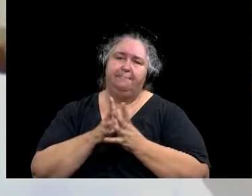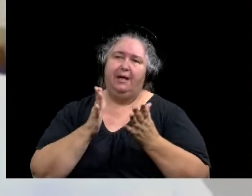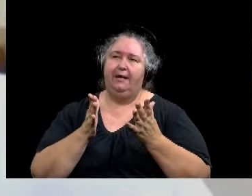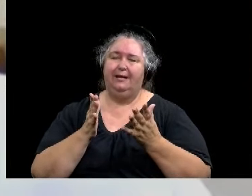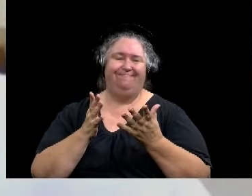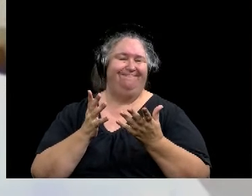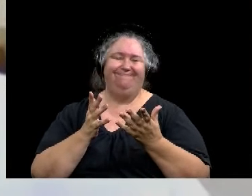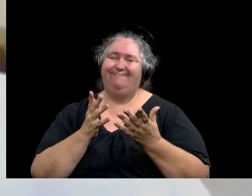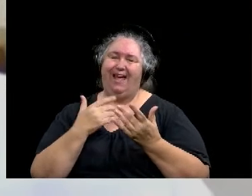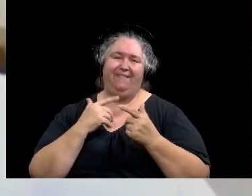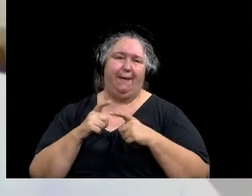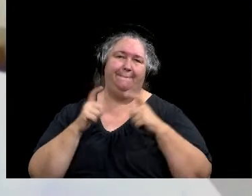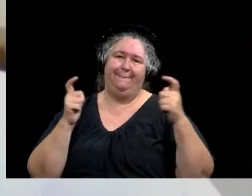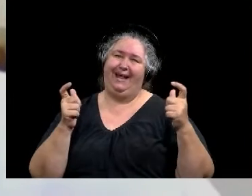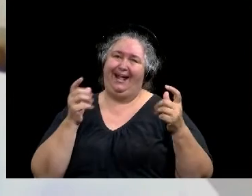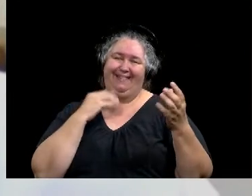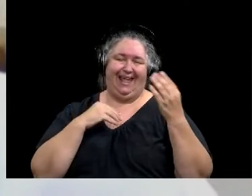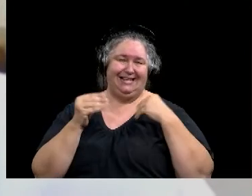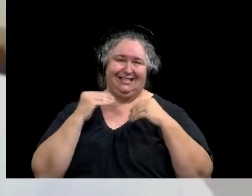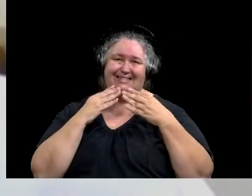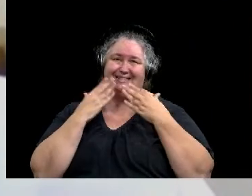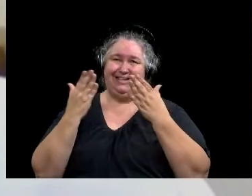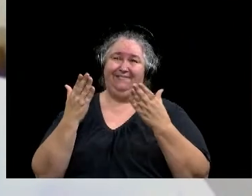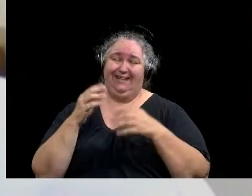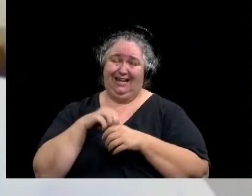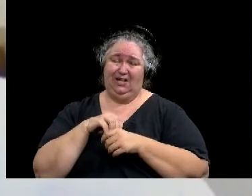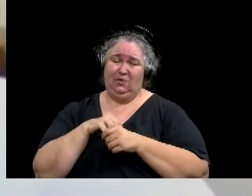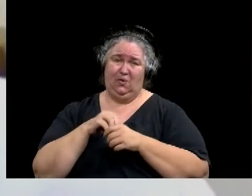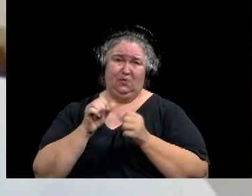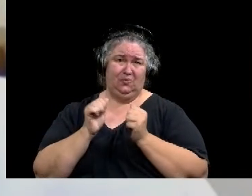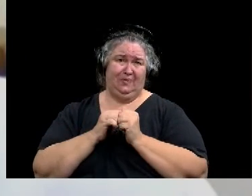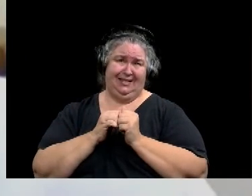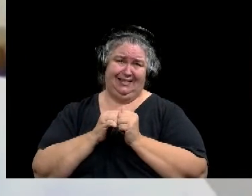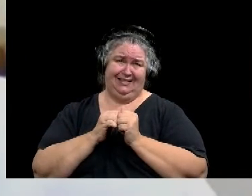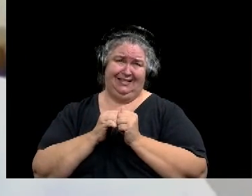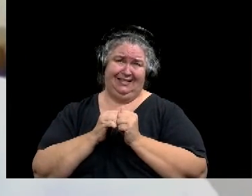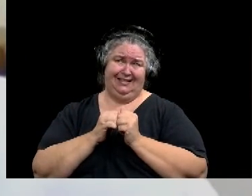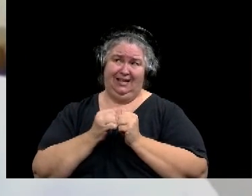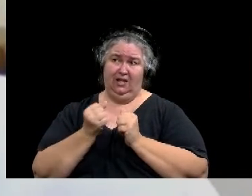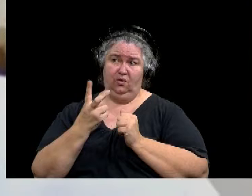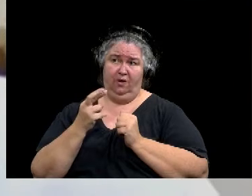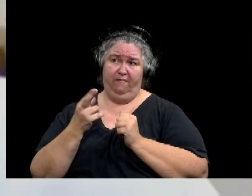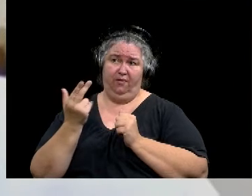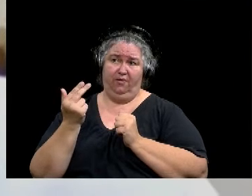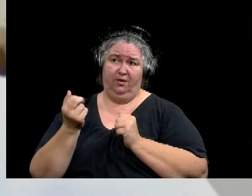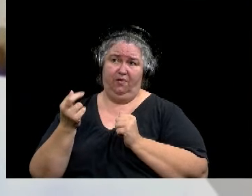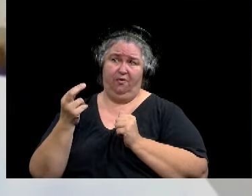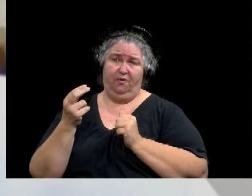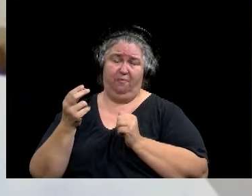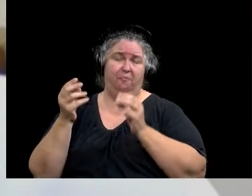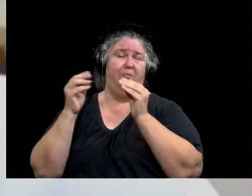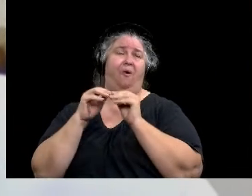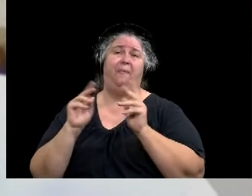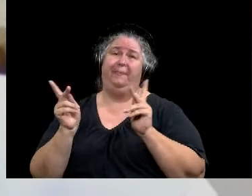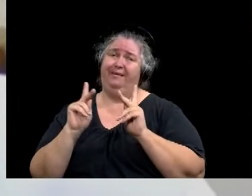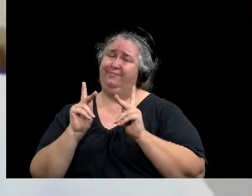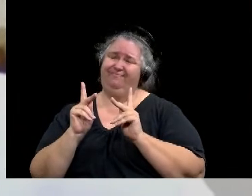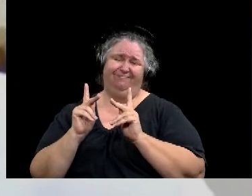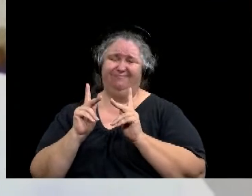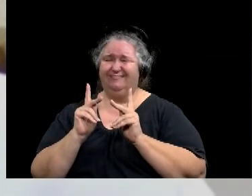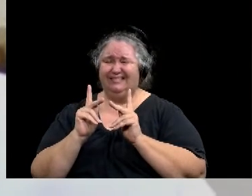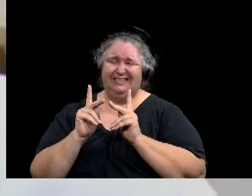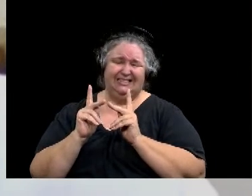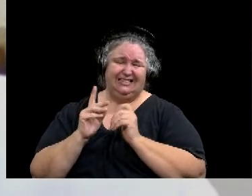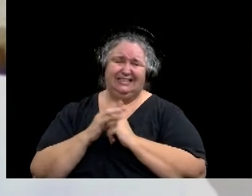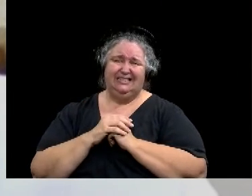y aunque tengan un evento de ver gracias a dentro de 14 15 personas de